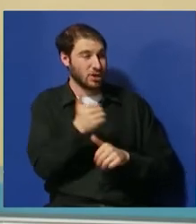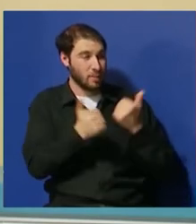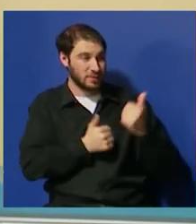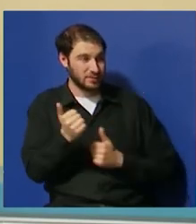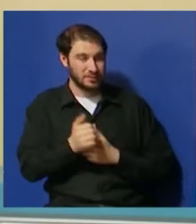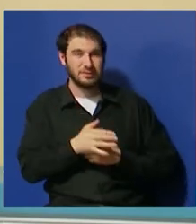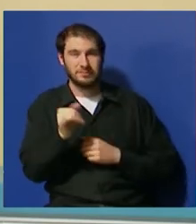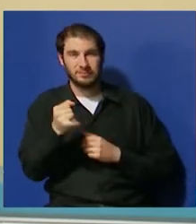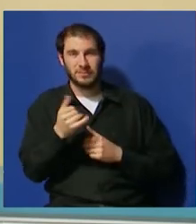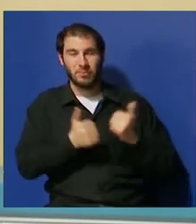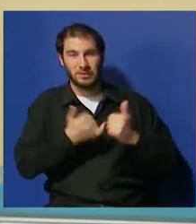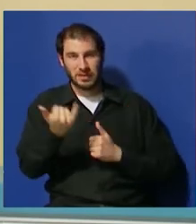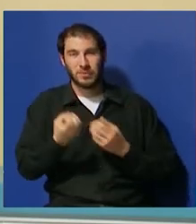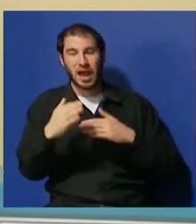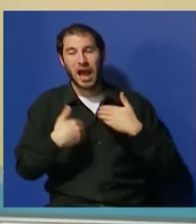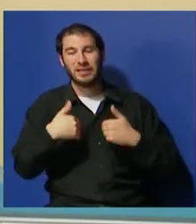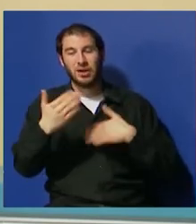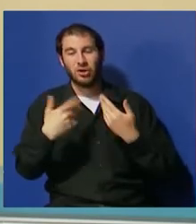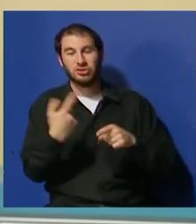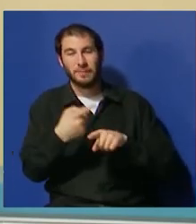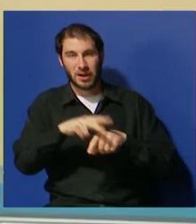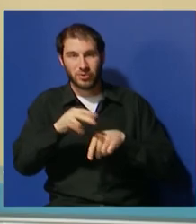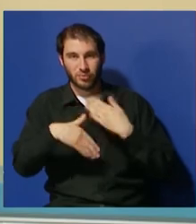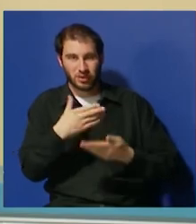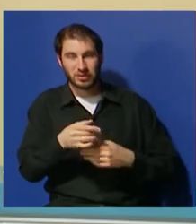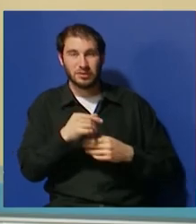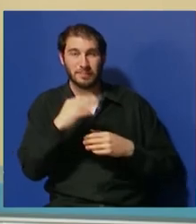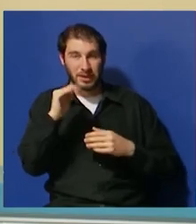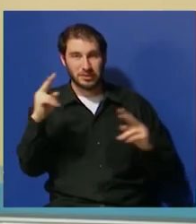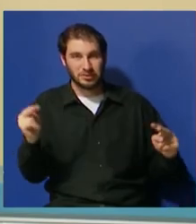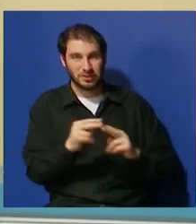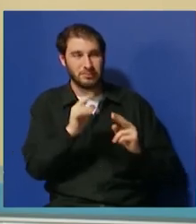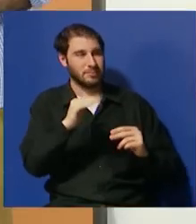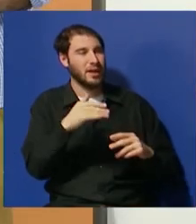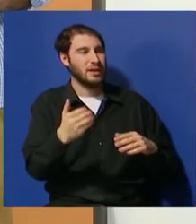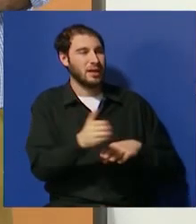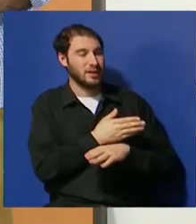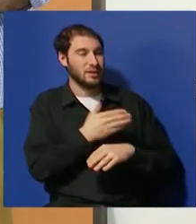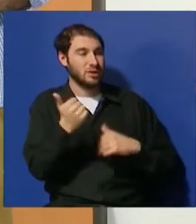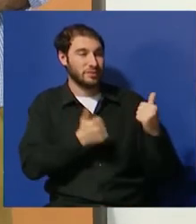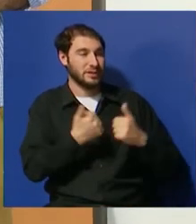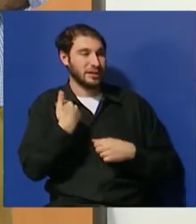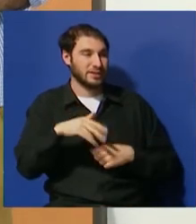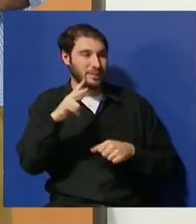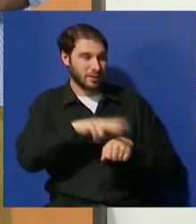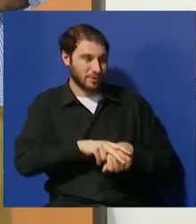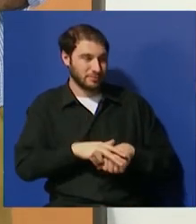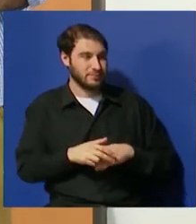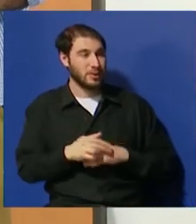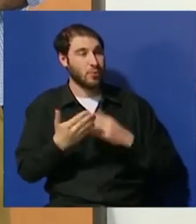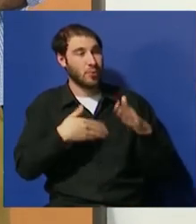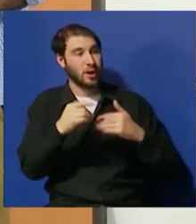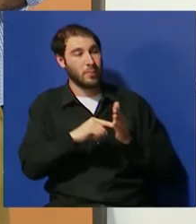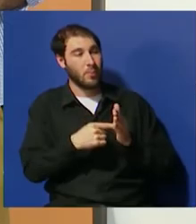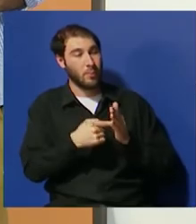el martes con la previa del partido. Tenemos partido por jugar Argentina con Paraguay. Así que nos reencontramos el martes. El martes vamos a estar con la previa de Argentina-Paraguay, que juegan en